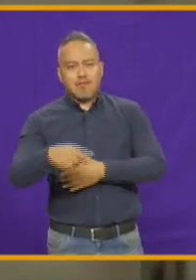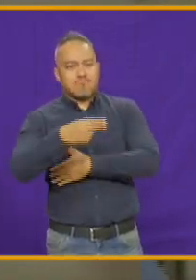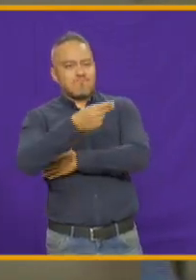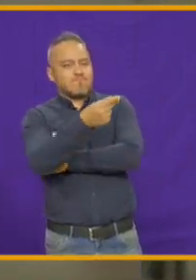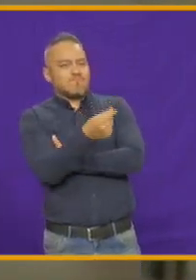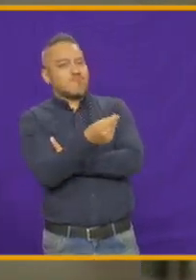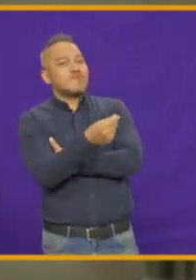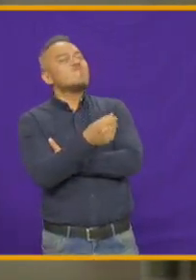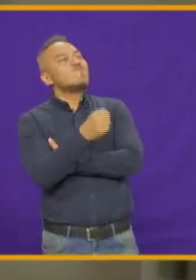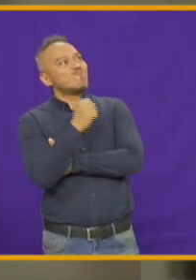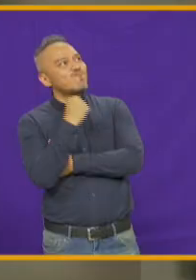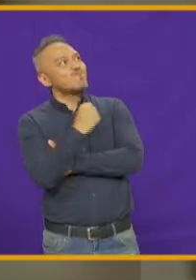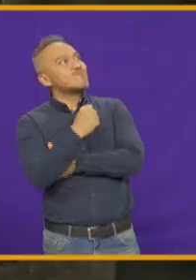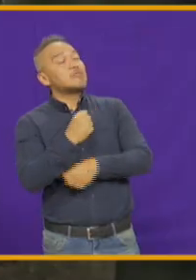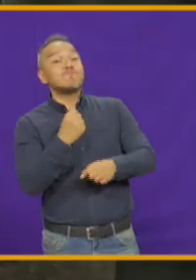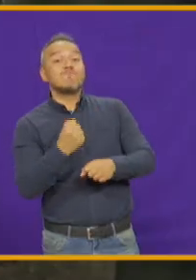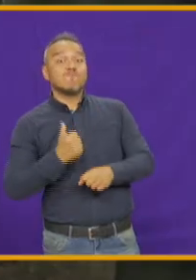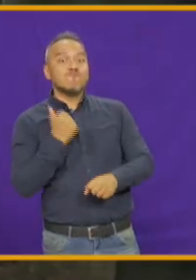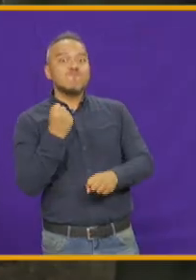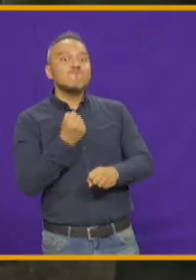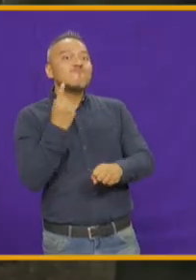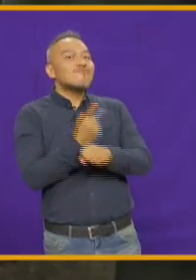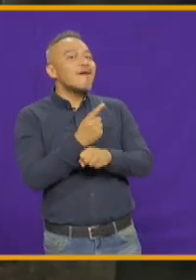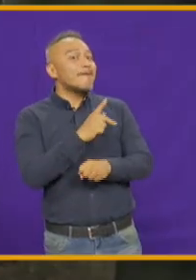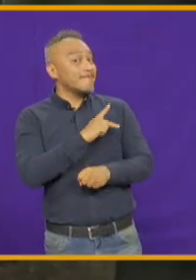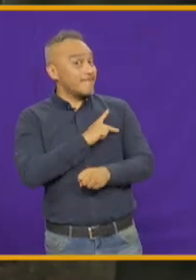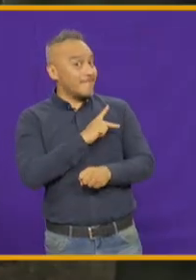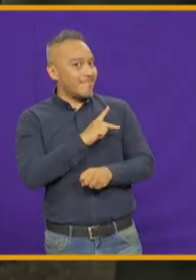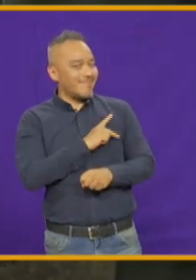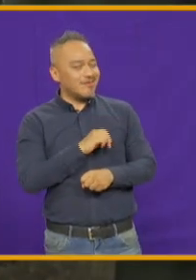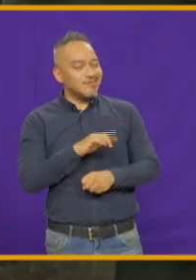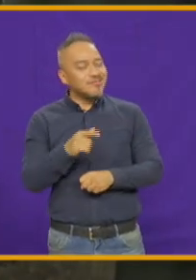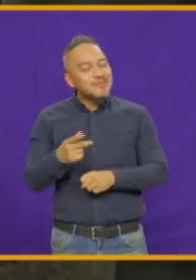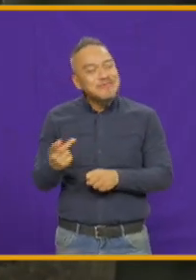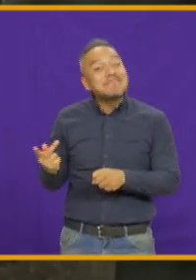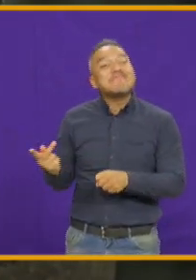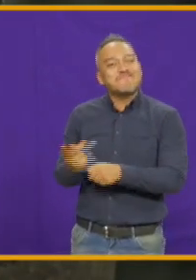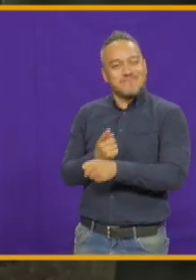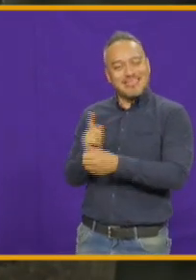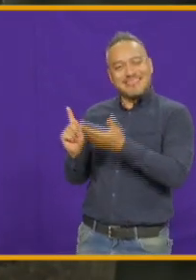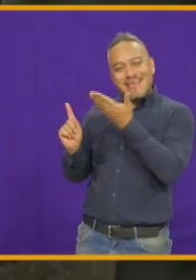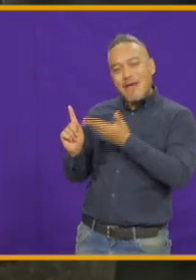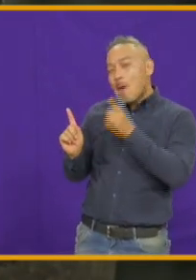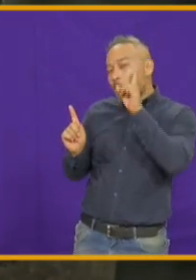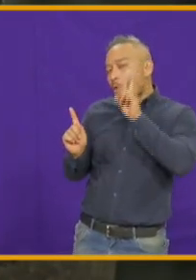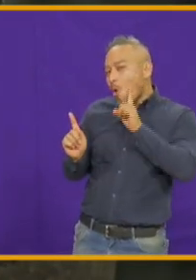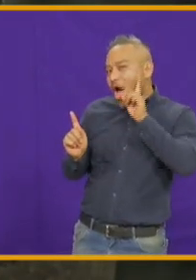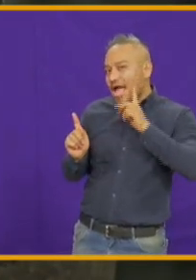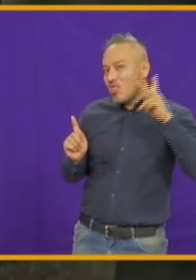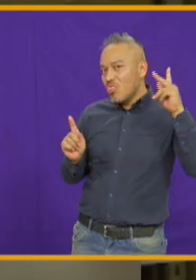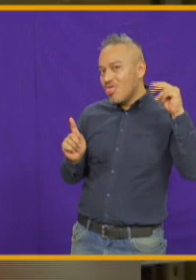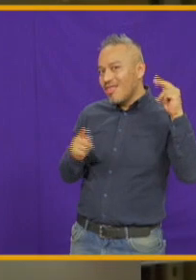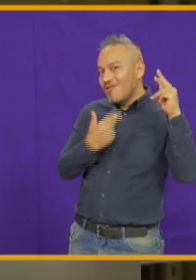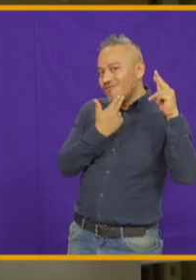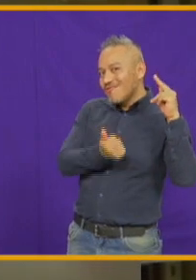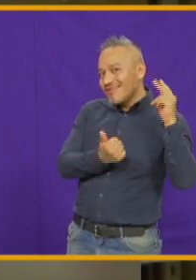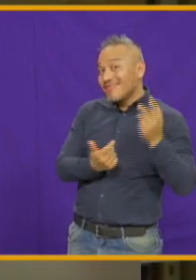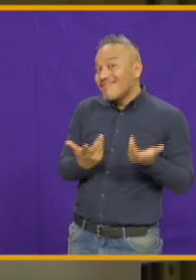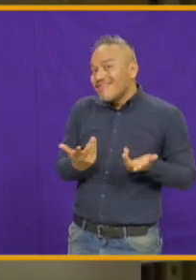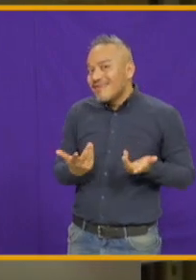que había llegado su gran oportunidad quieres saber qué pasó con León después de que su televisor se descompuso